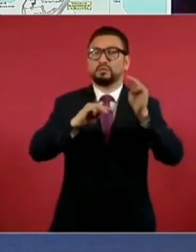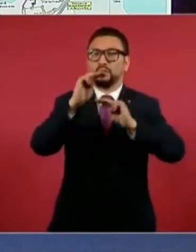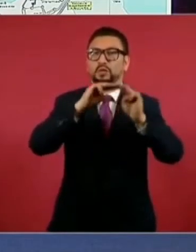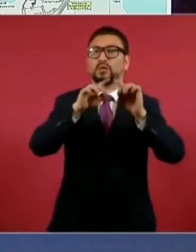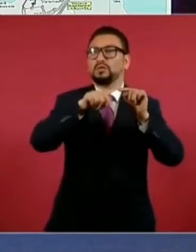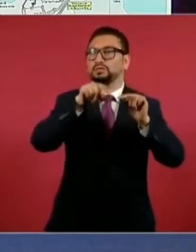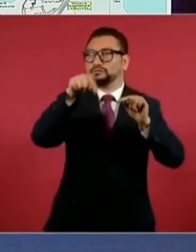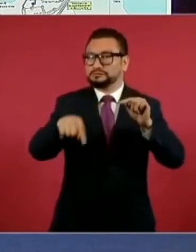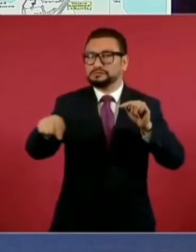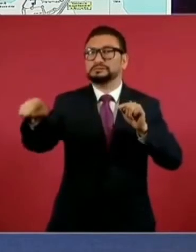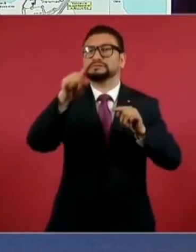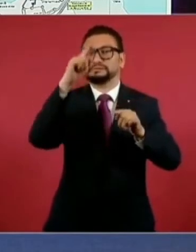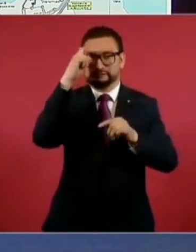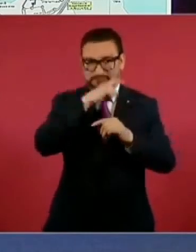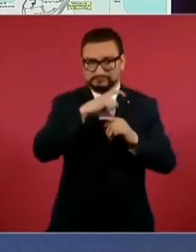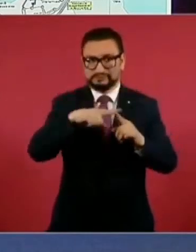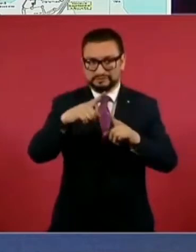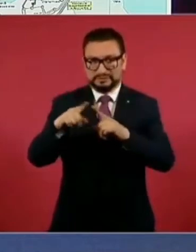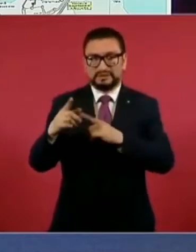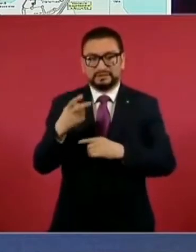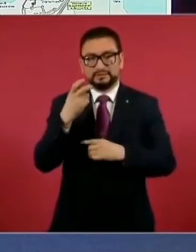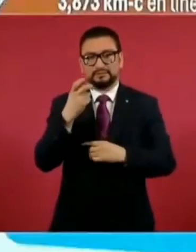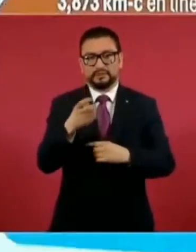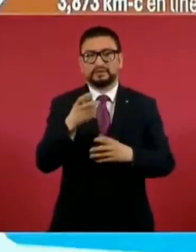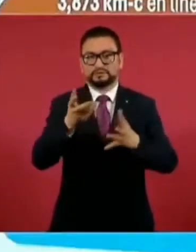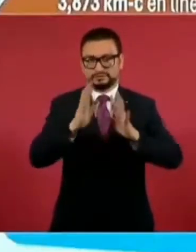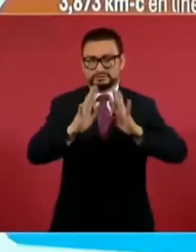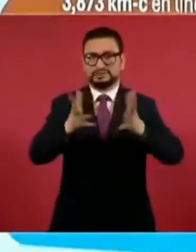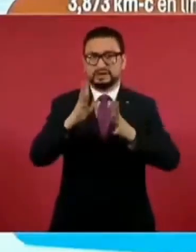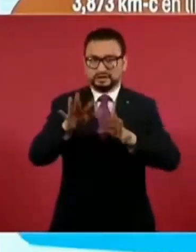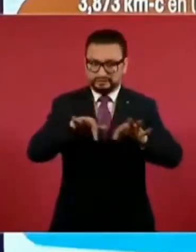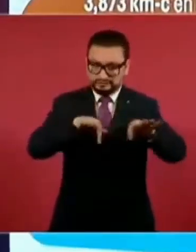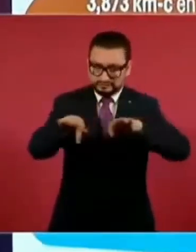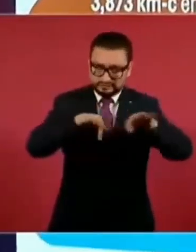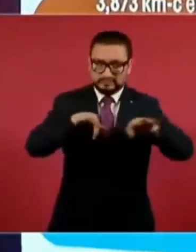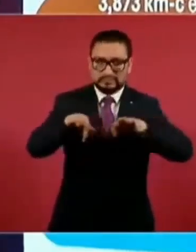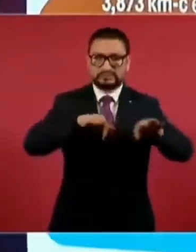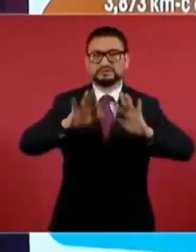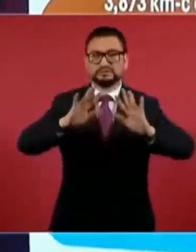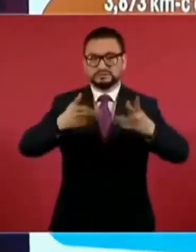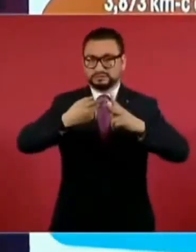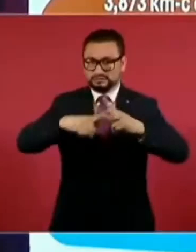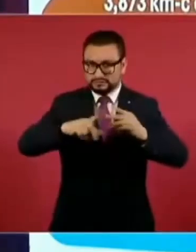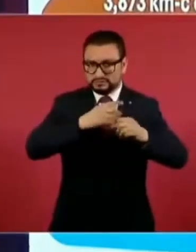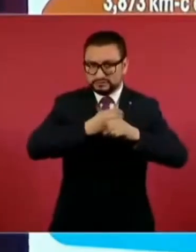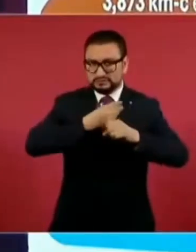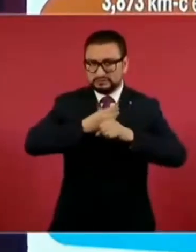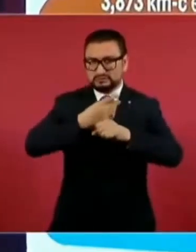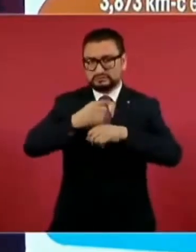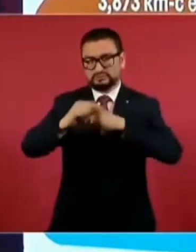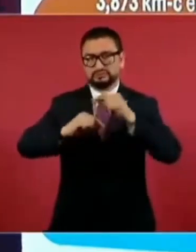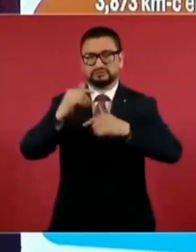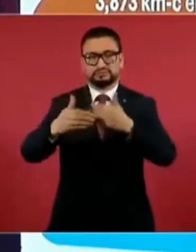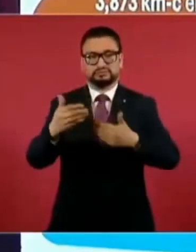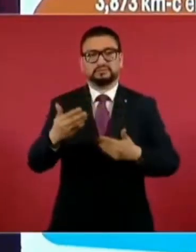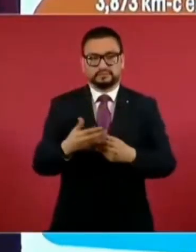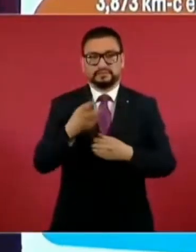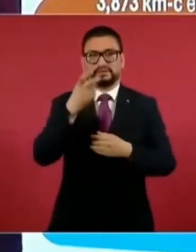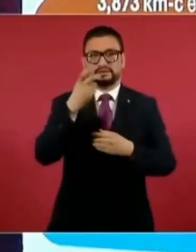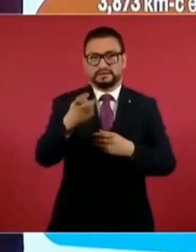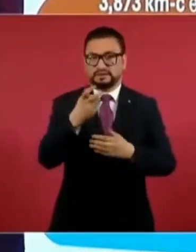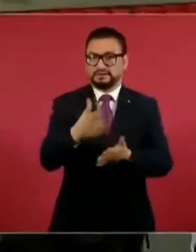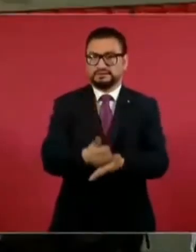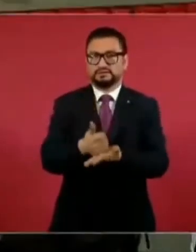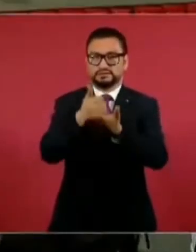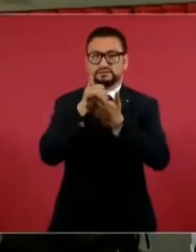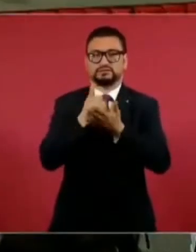en esa sección, pero bueno, ya está trabajando, ya lo tenemos ahí encaminado para poder lograrlo, ¿no? Esto nos va a ayudar